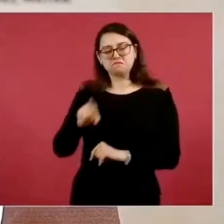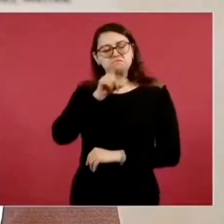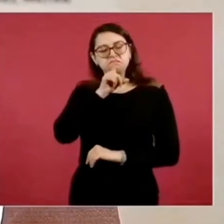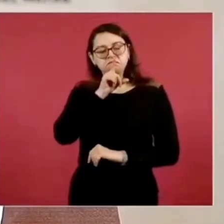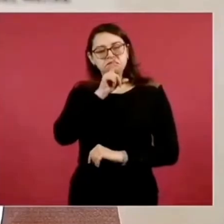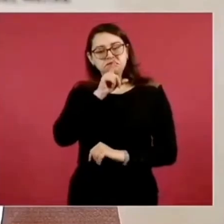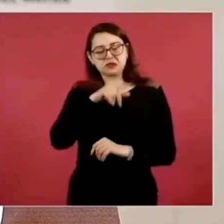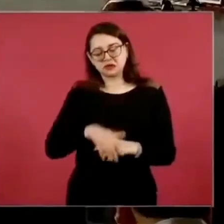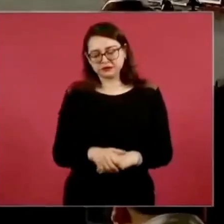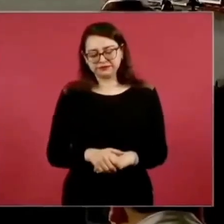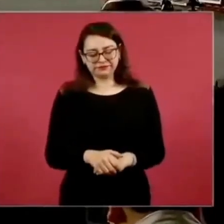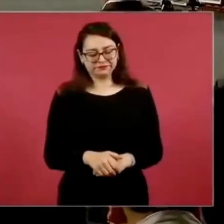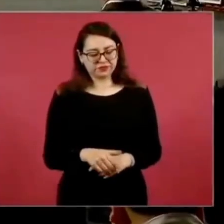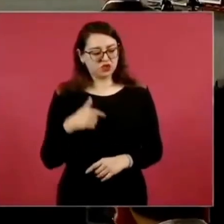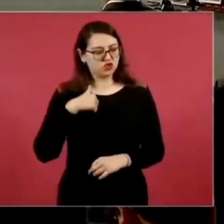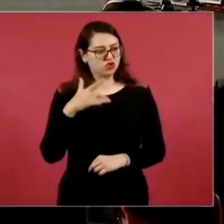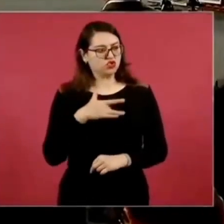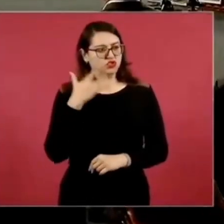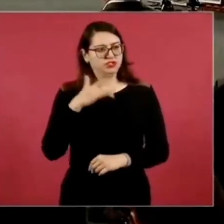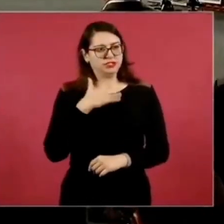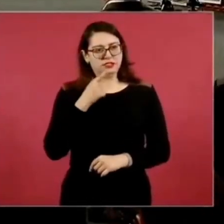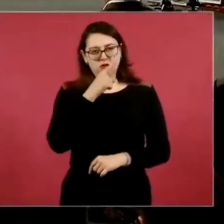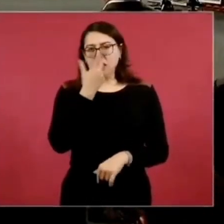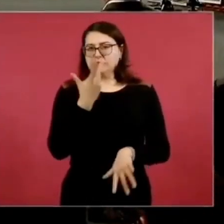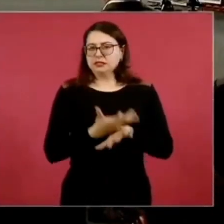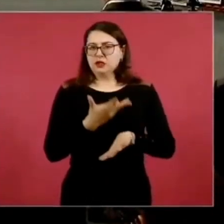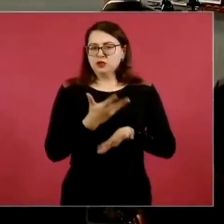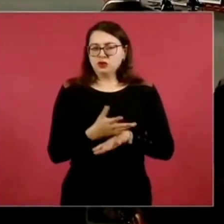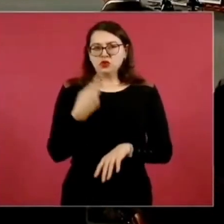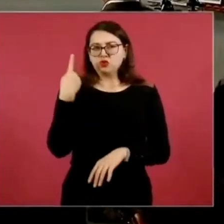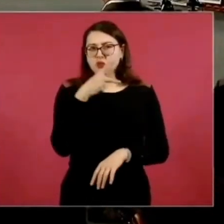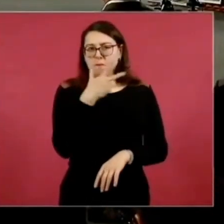de Estados Unidos que debemos de